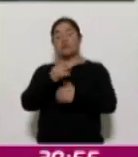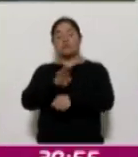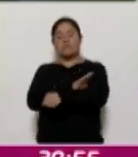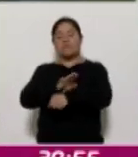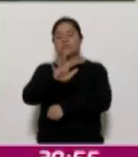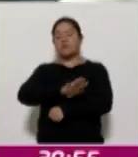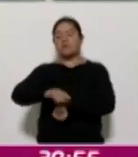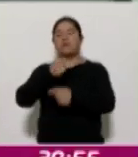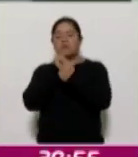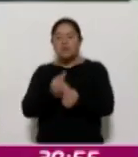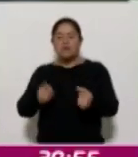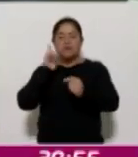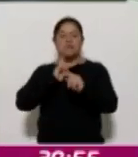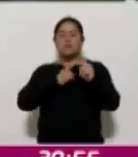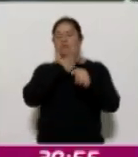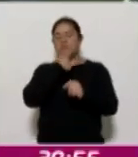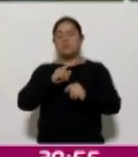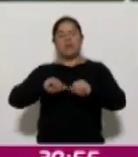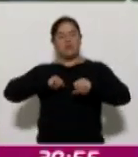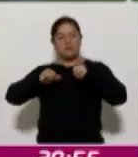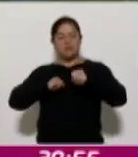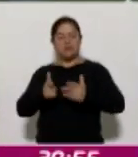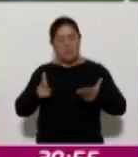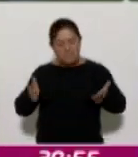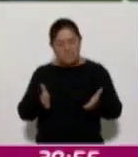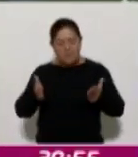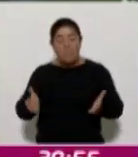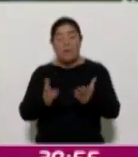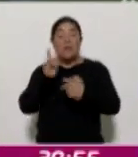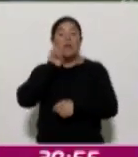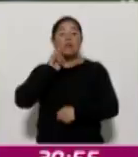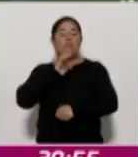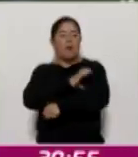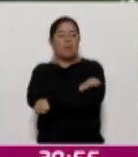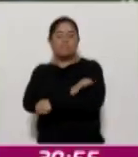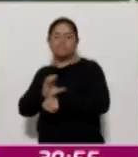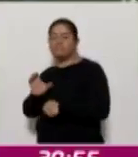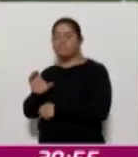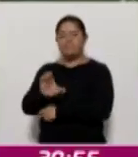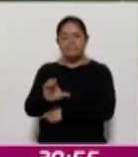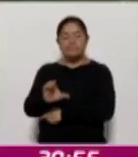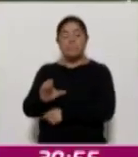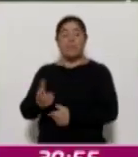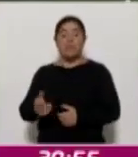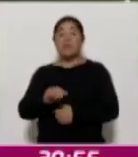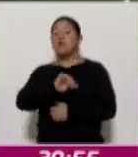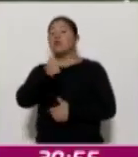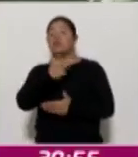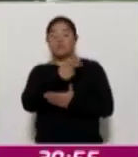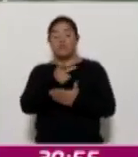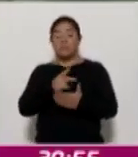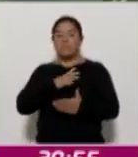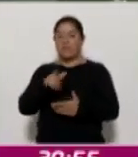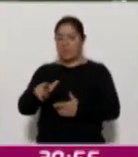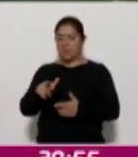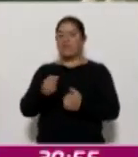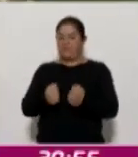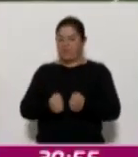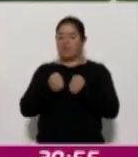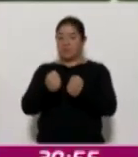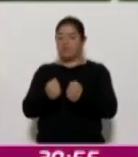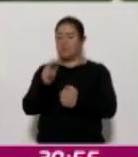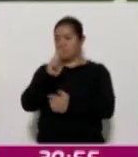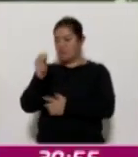benefician a las niñas, niños, adolescentes, para empoderar a las mujeres, y otros programas que vienen a fortalecer el reconocimiento de los